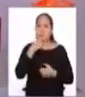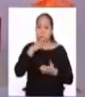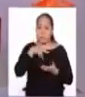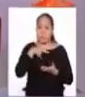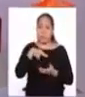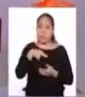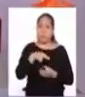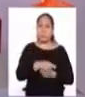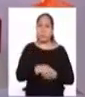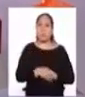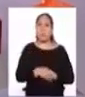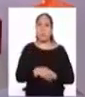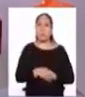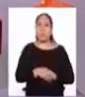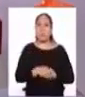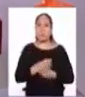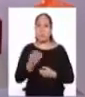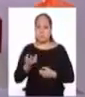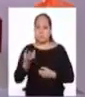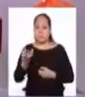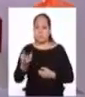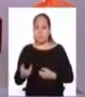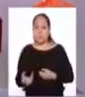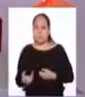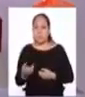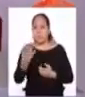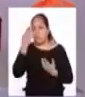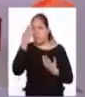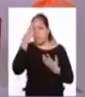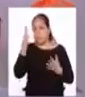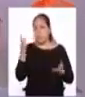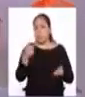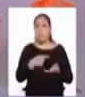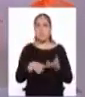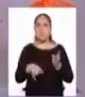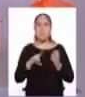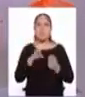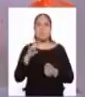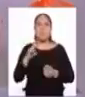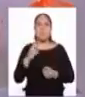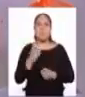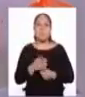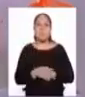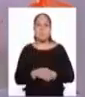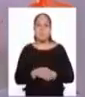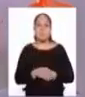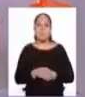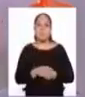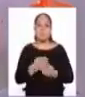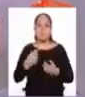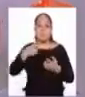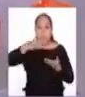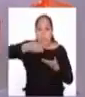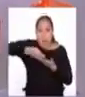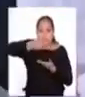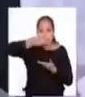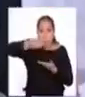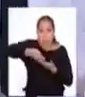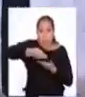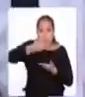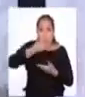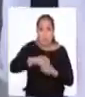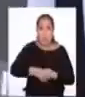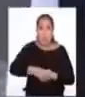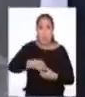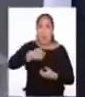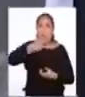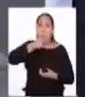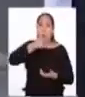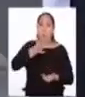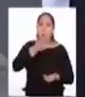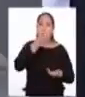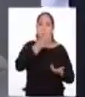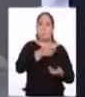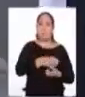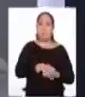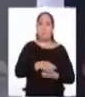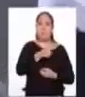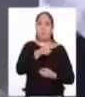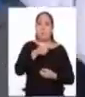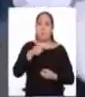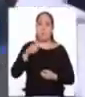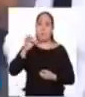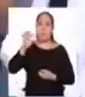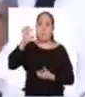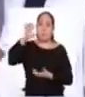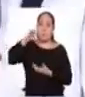bonito. Este recipiente que no sé todavía para qué va a servir. Tengo la cucharita, la botella de agua y ¿me puedes